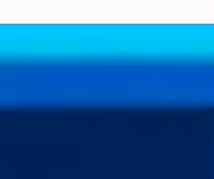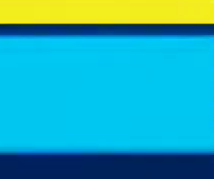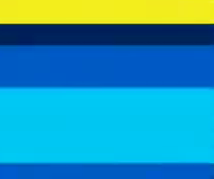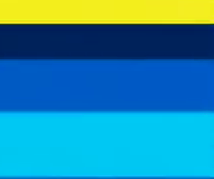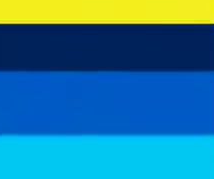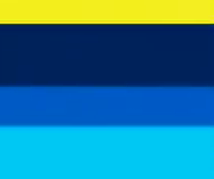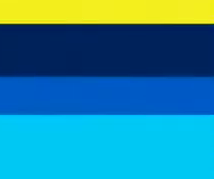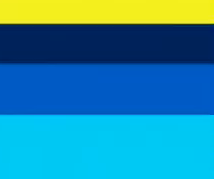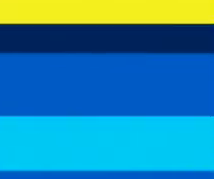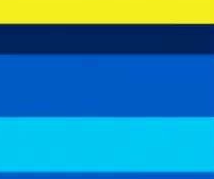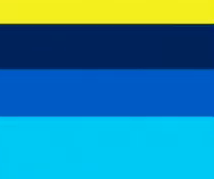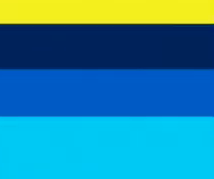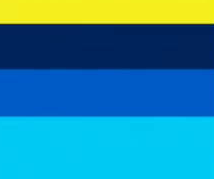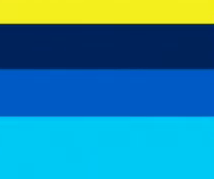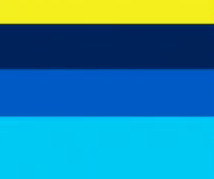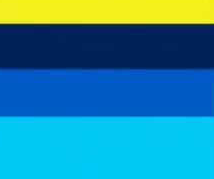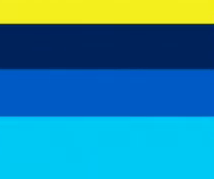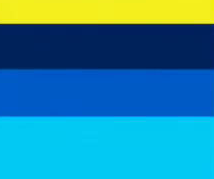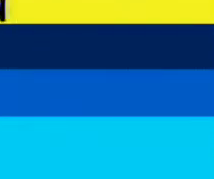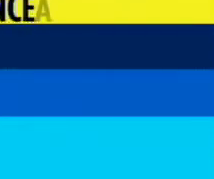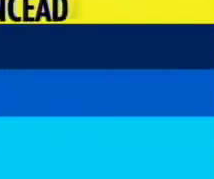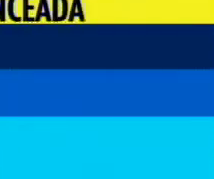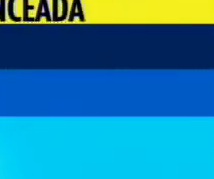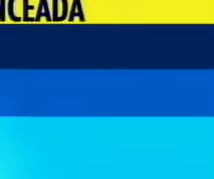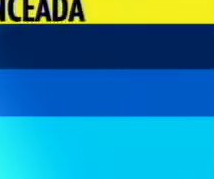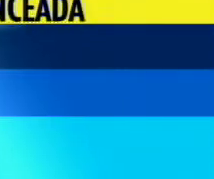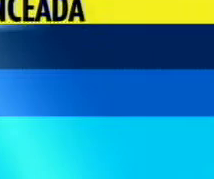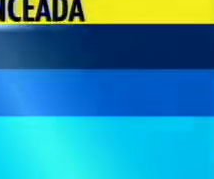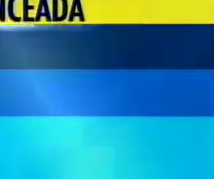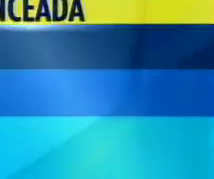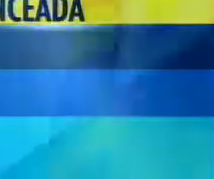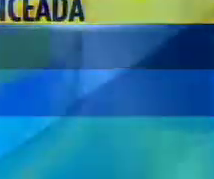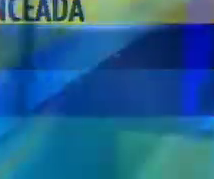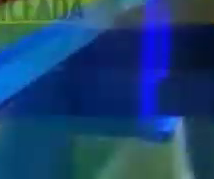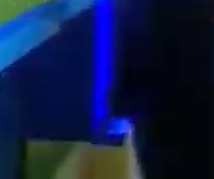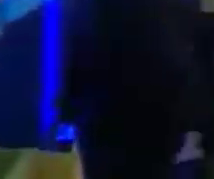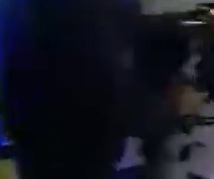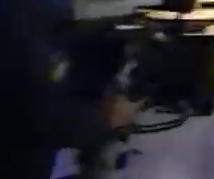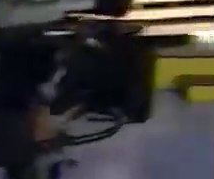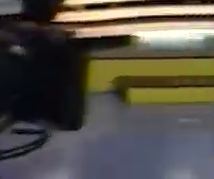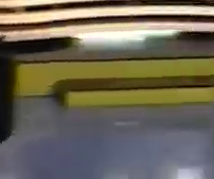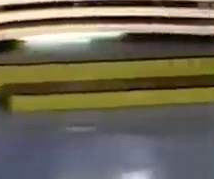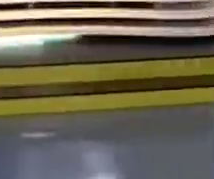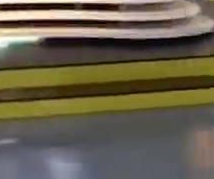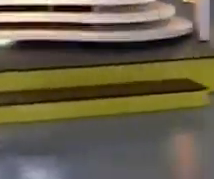Noticiero Venevisión. Información justa y balanceada.